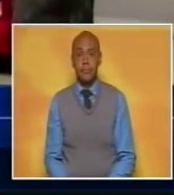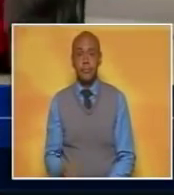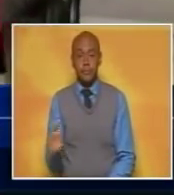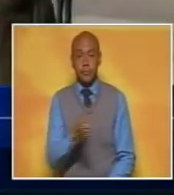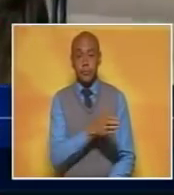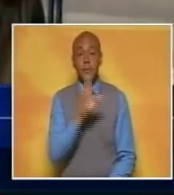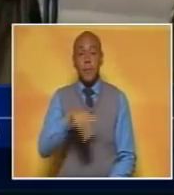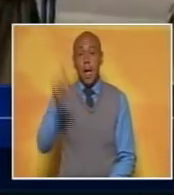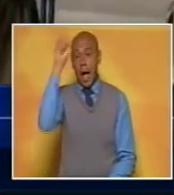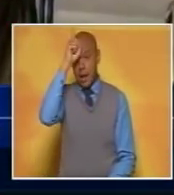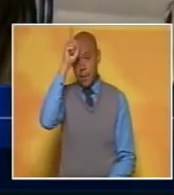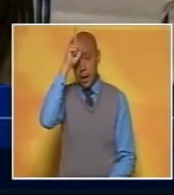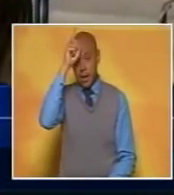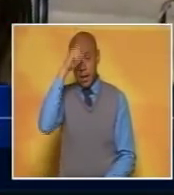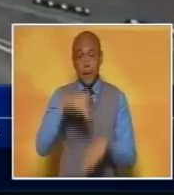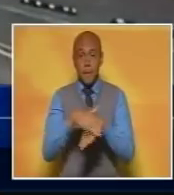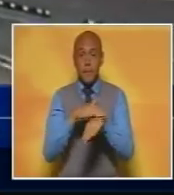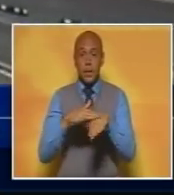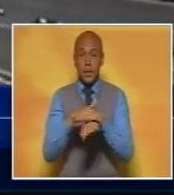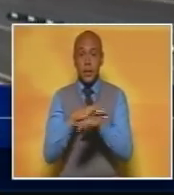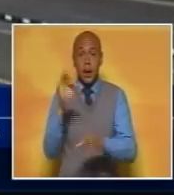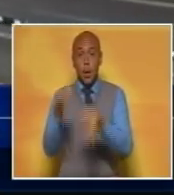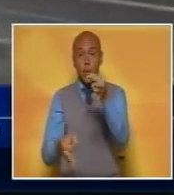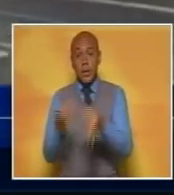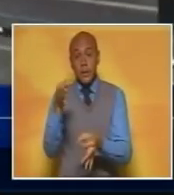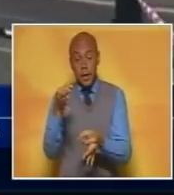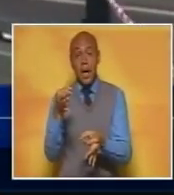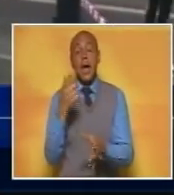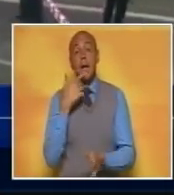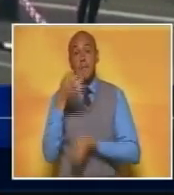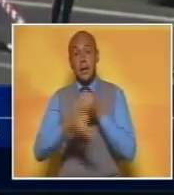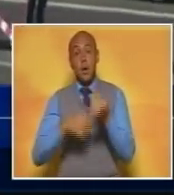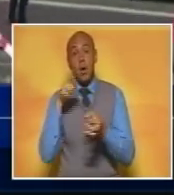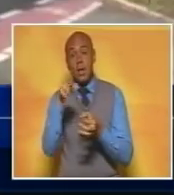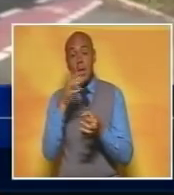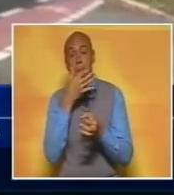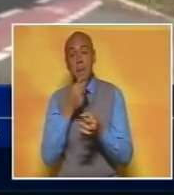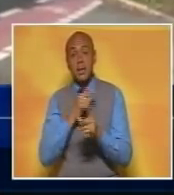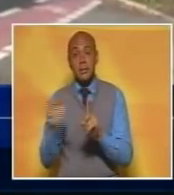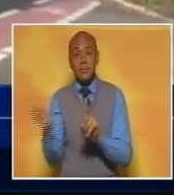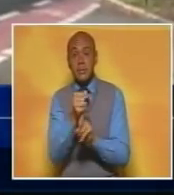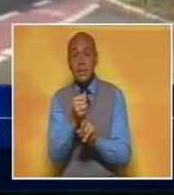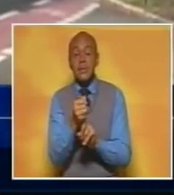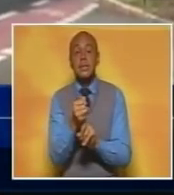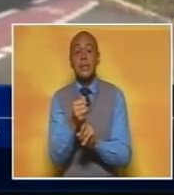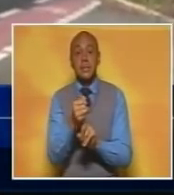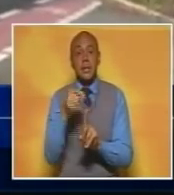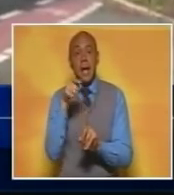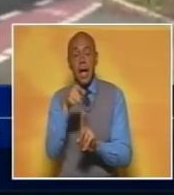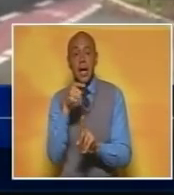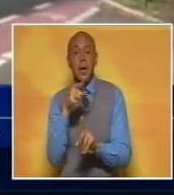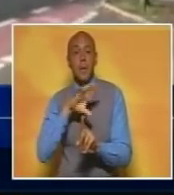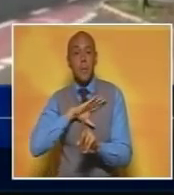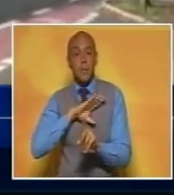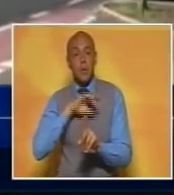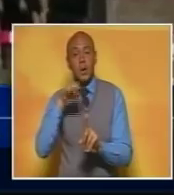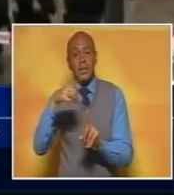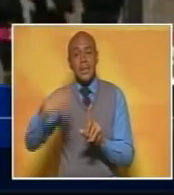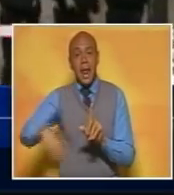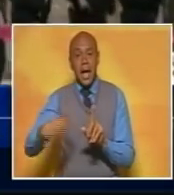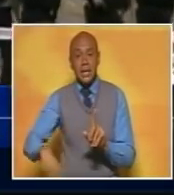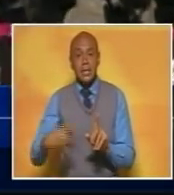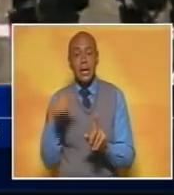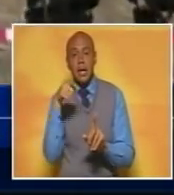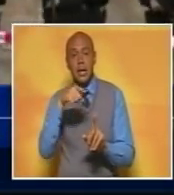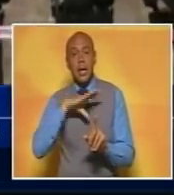En Alemania, la ministra de Justicia, Christine Lambrecht, calificó como un atentado con trasfondo ultraderechista el ataque perpetrado este miércoles